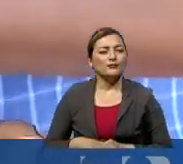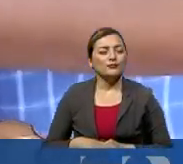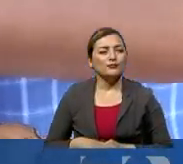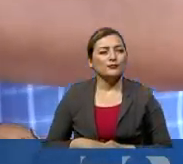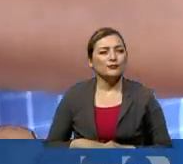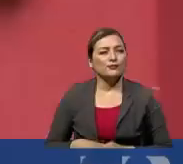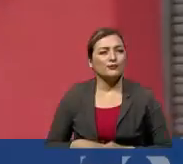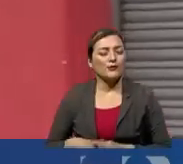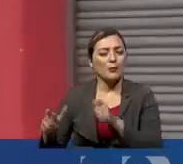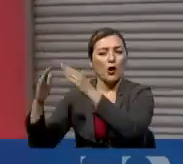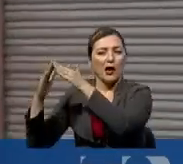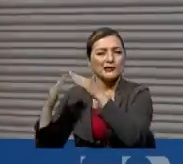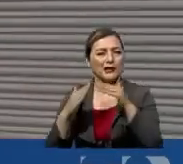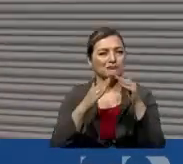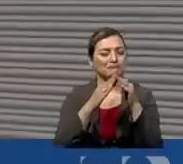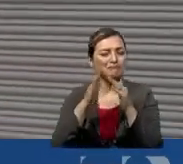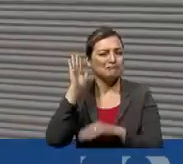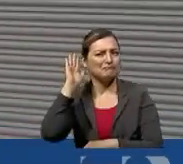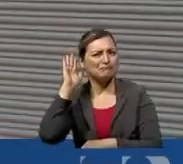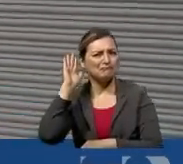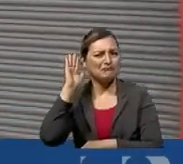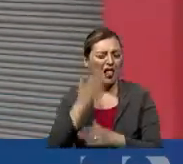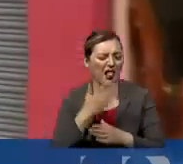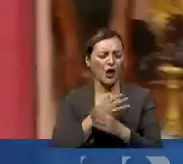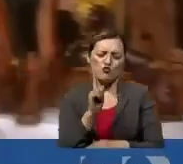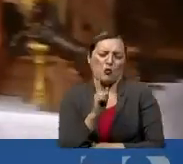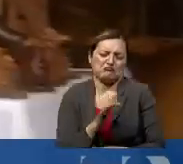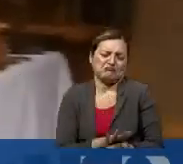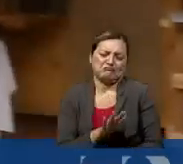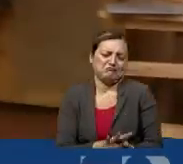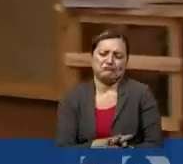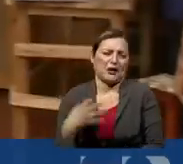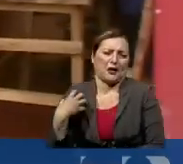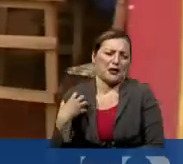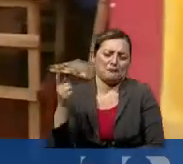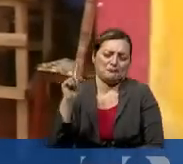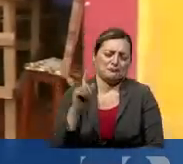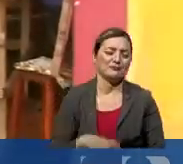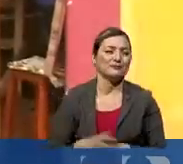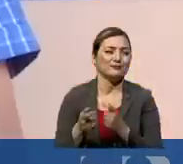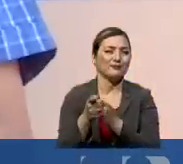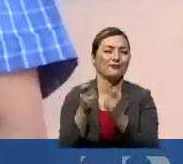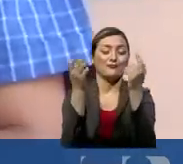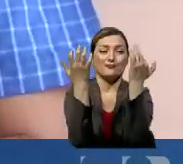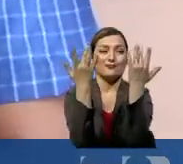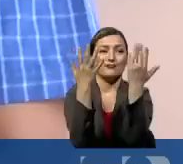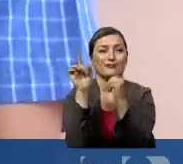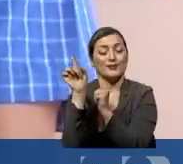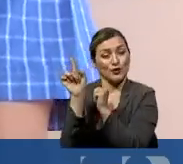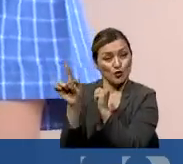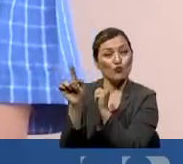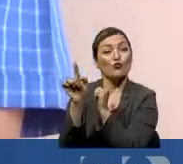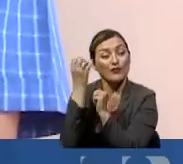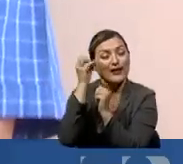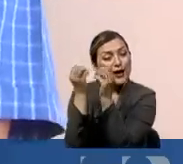Ya se acostumbraron los vecinos y no se quejan, porque saben que en este pequeño taller, las manos de Marco Flores están